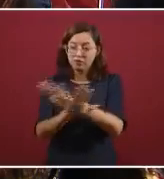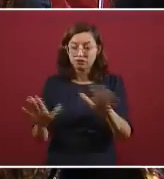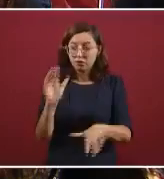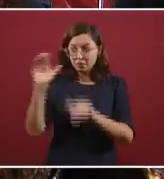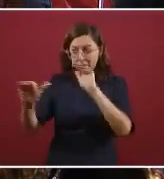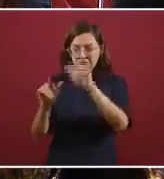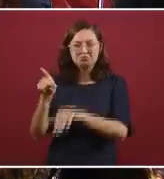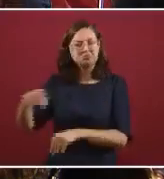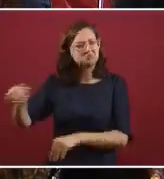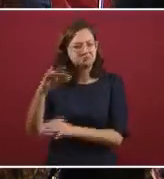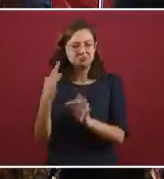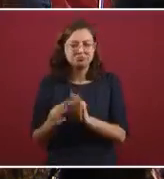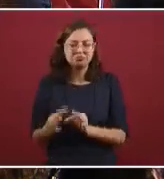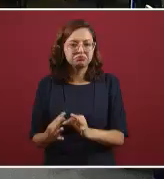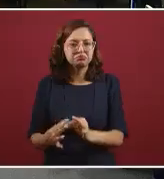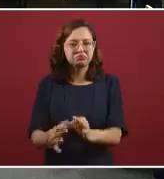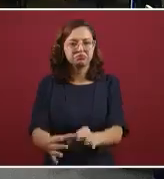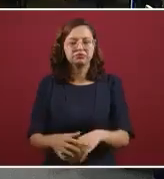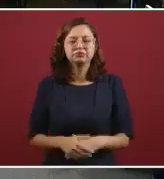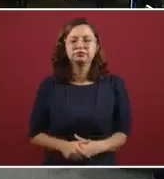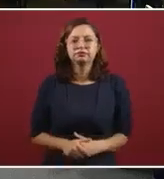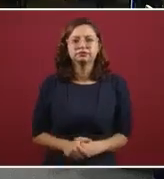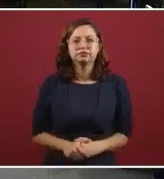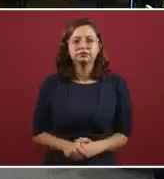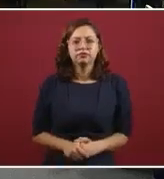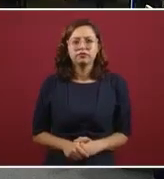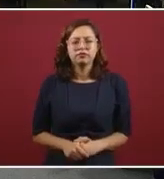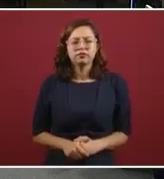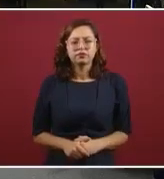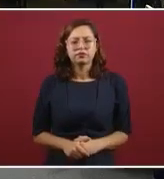Gracias. Sí.